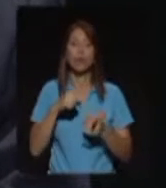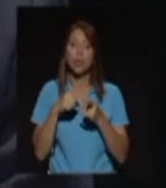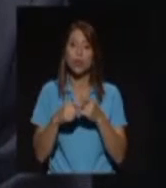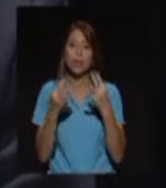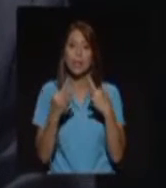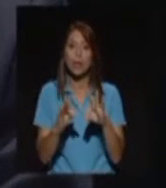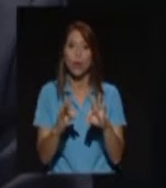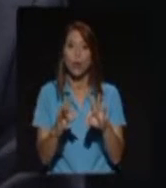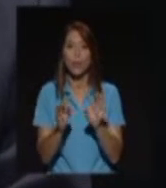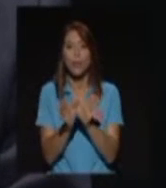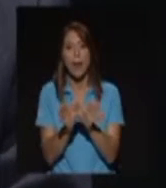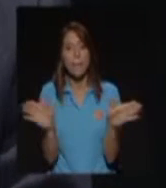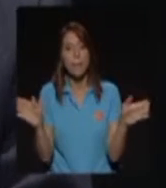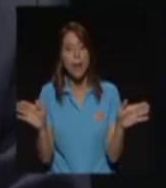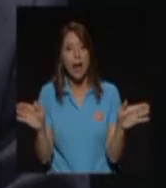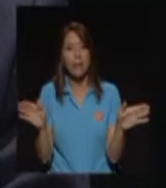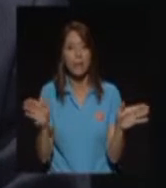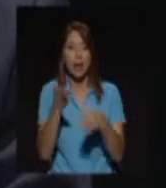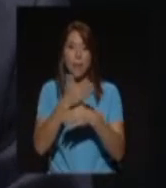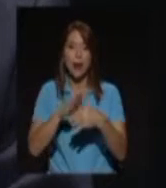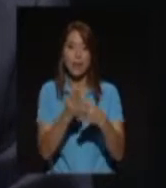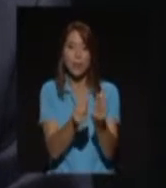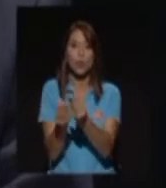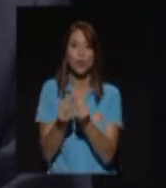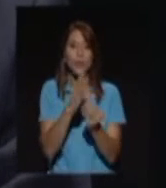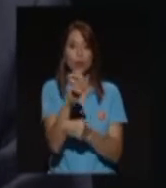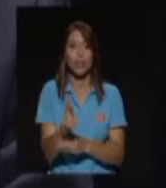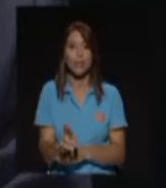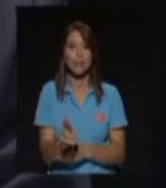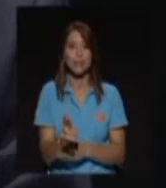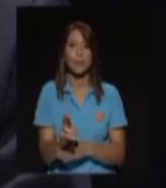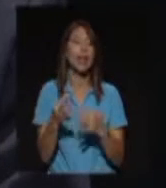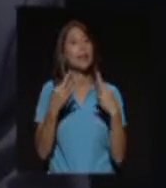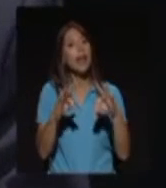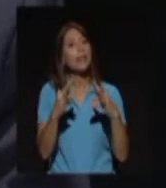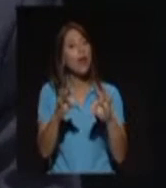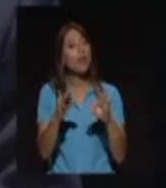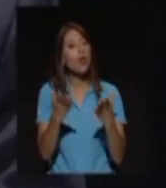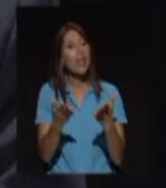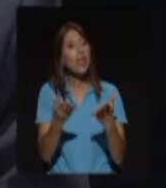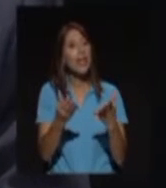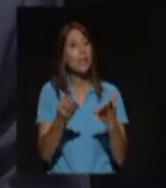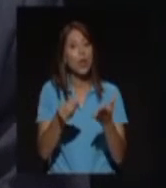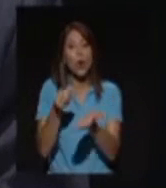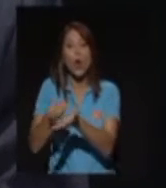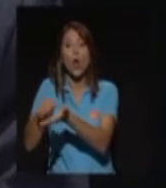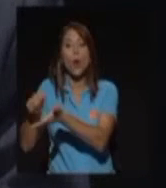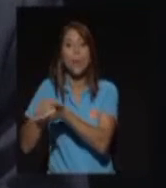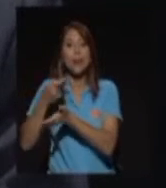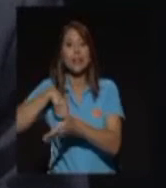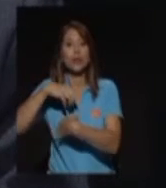de ampliar el aparato productivo costarricense, tratando de sustituir importaciones. Cosas